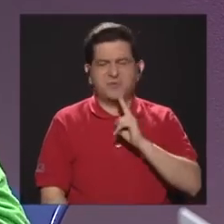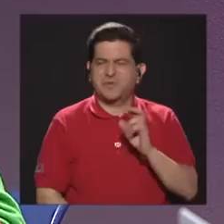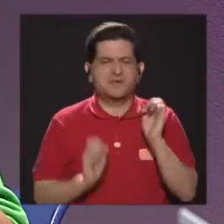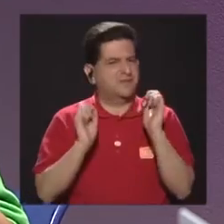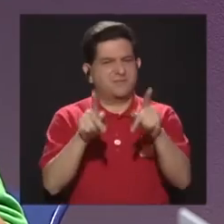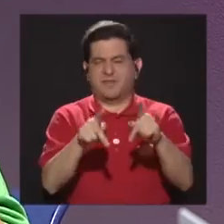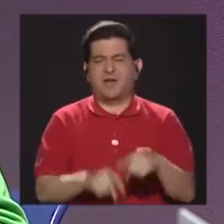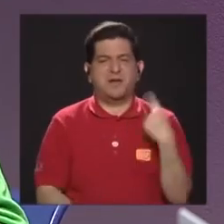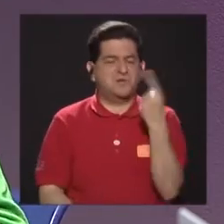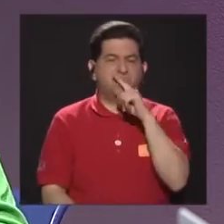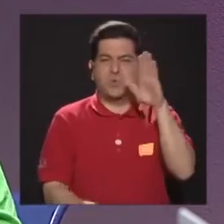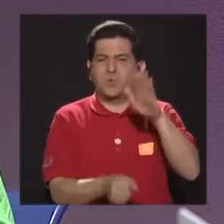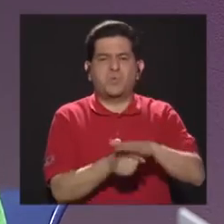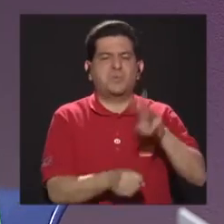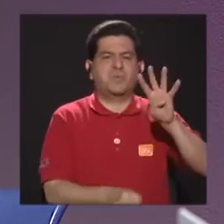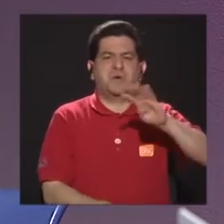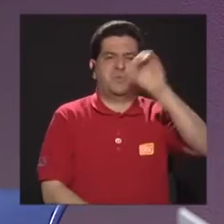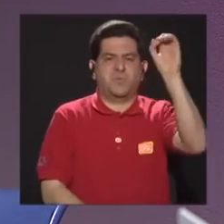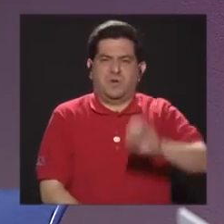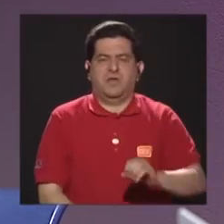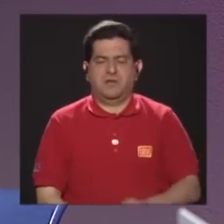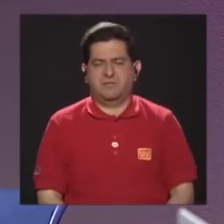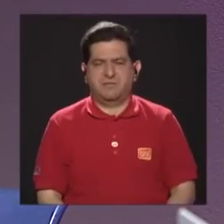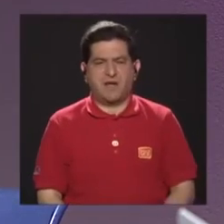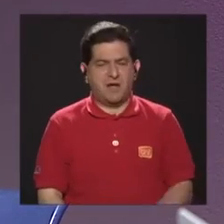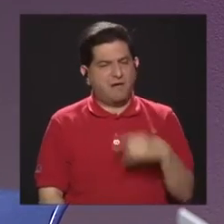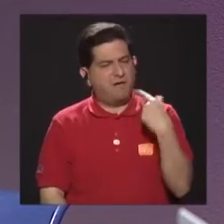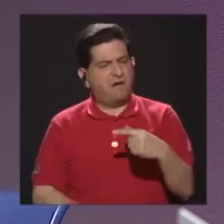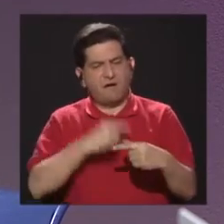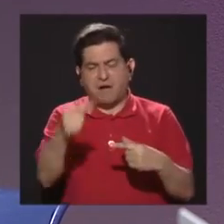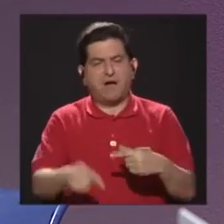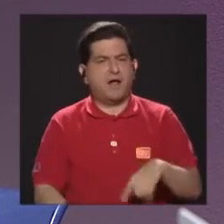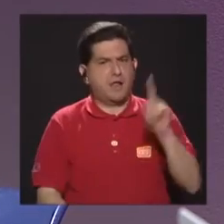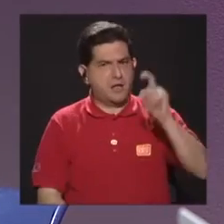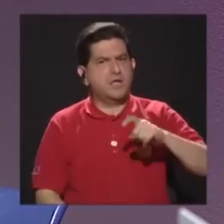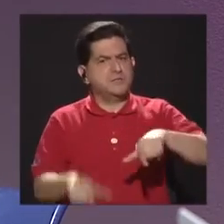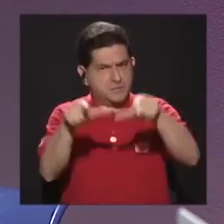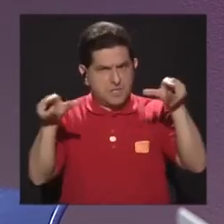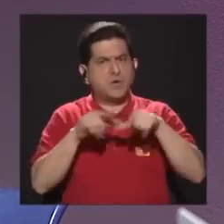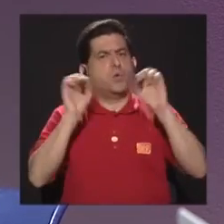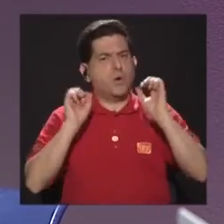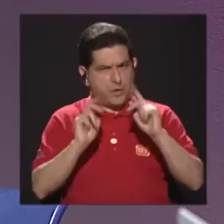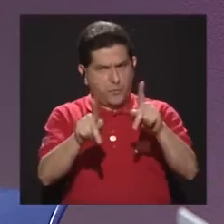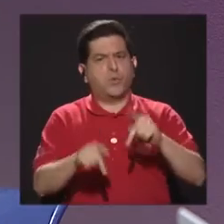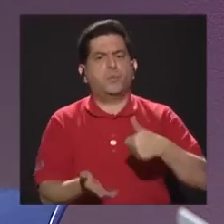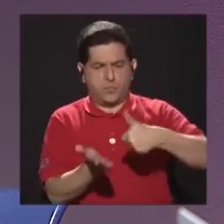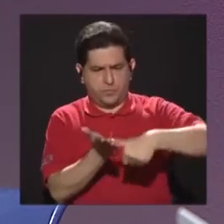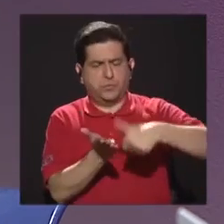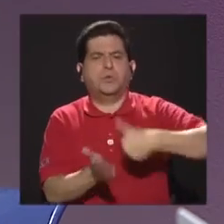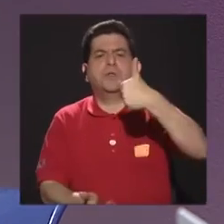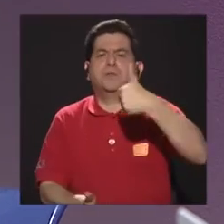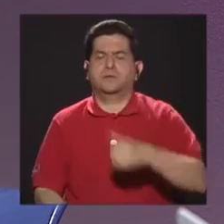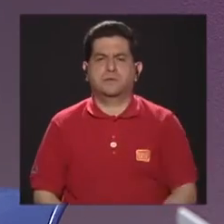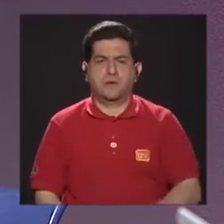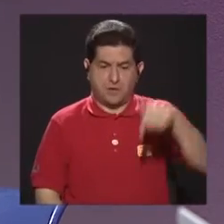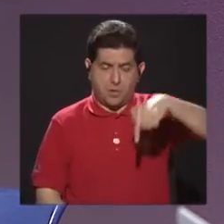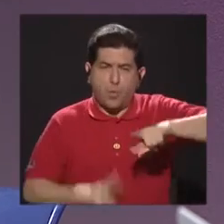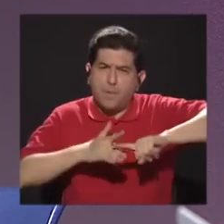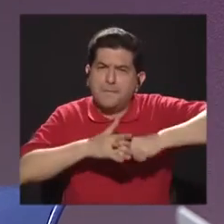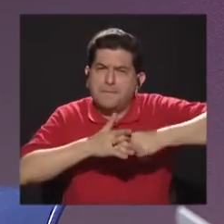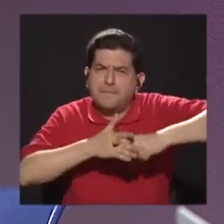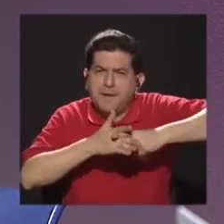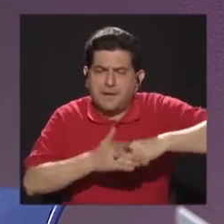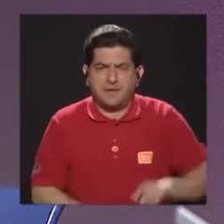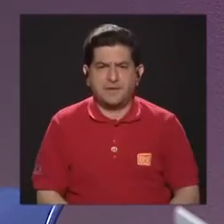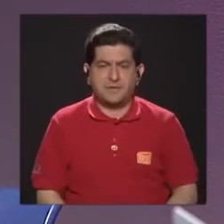nada más tenían que cumplir con un 40%, poco a poco se dijo que tenían que ser puestos elegibles y hoy el mecanismo y